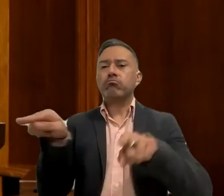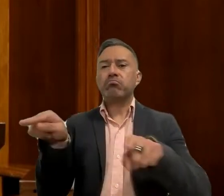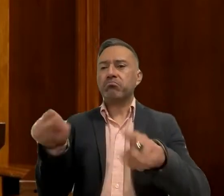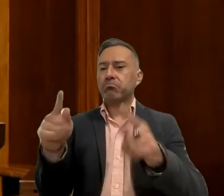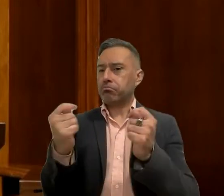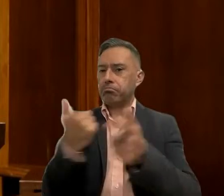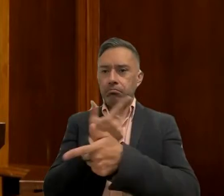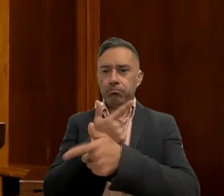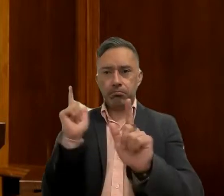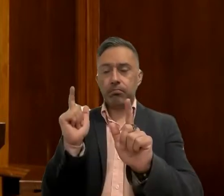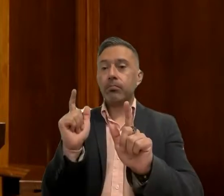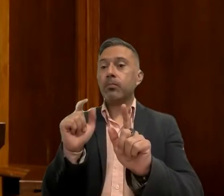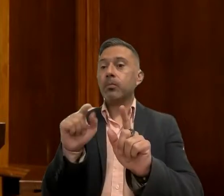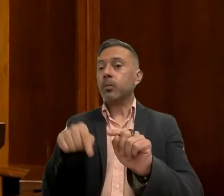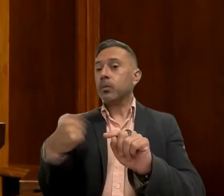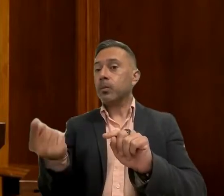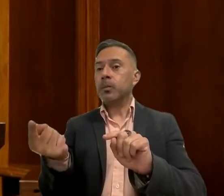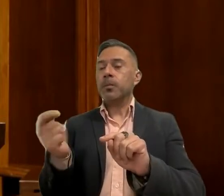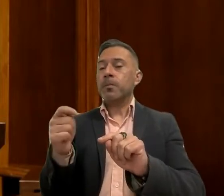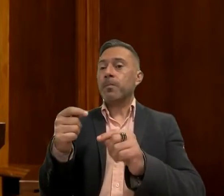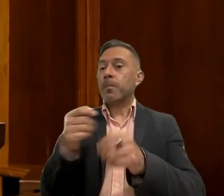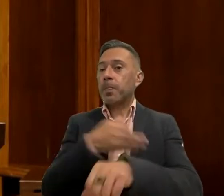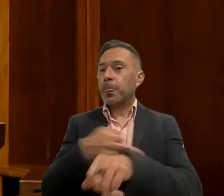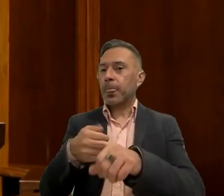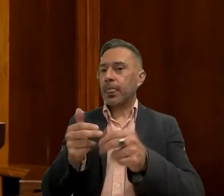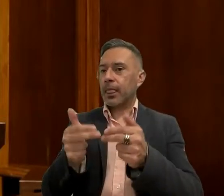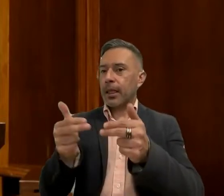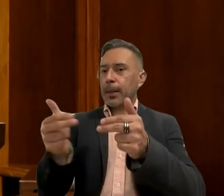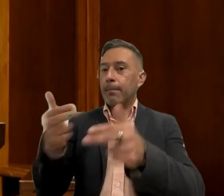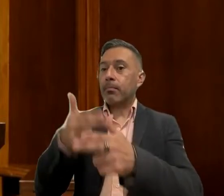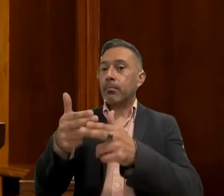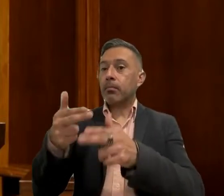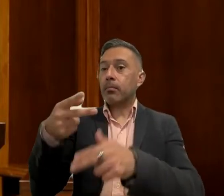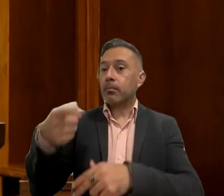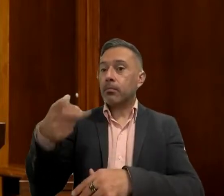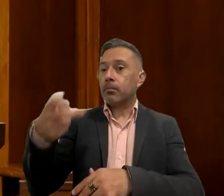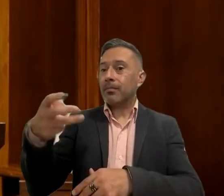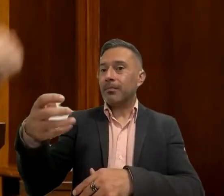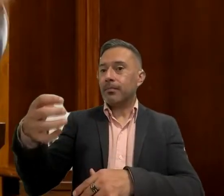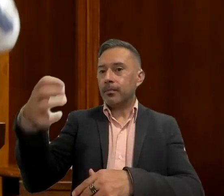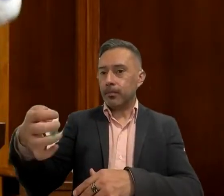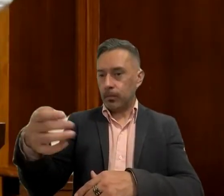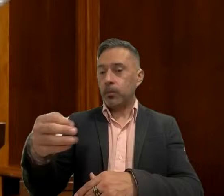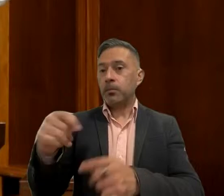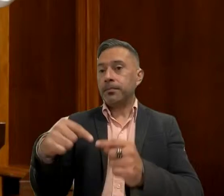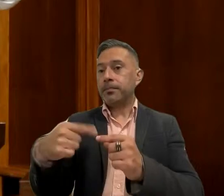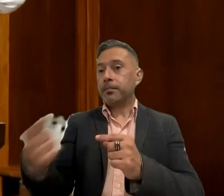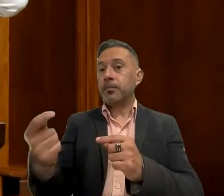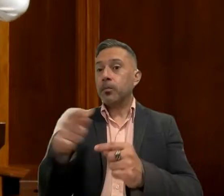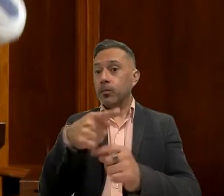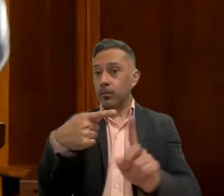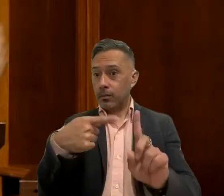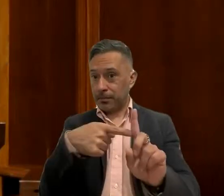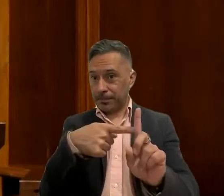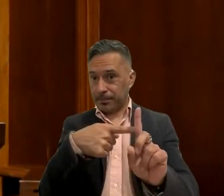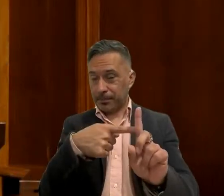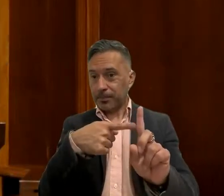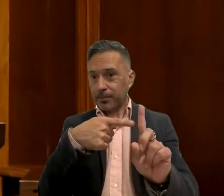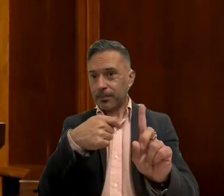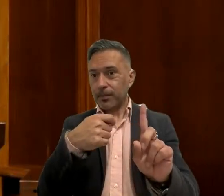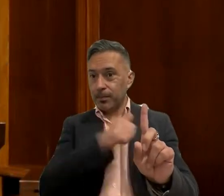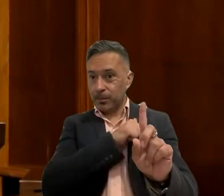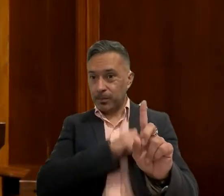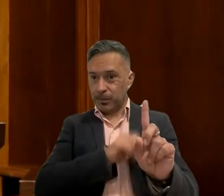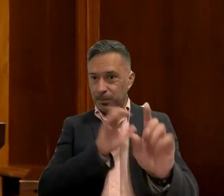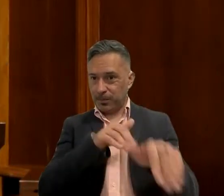línea colateral hasta el 4º grado, de afinidad hasta el 2º grado, con la persona que está ejerciendo la titularidad del